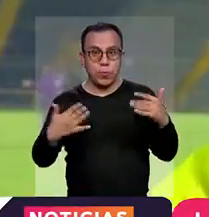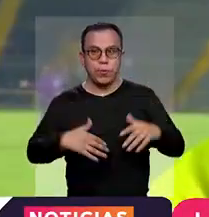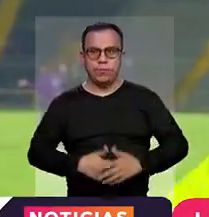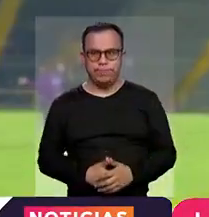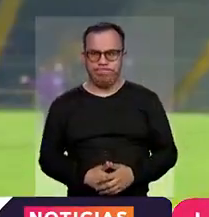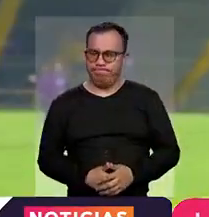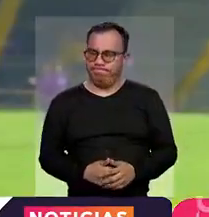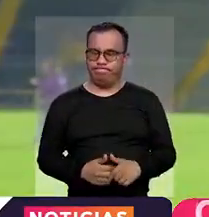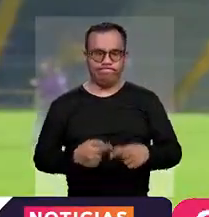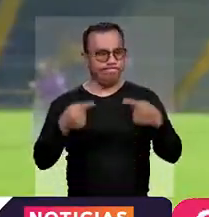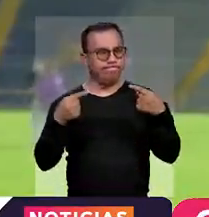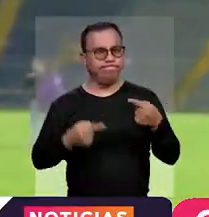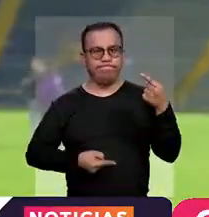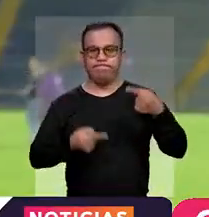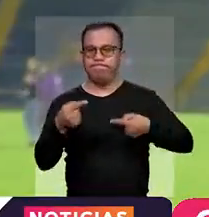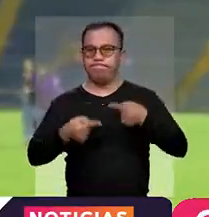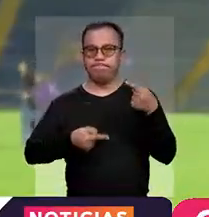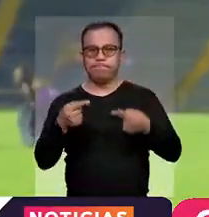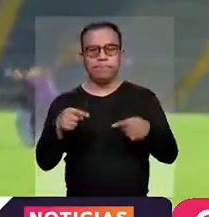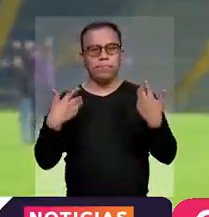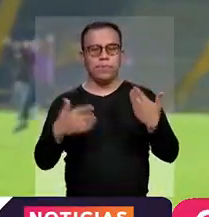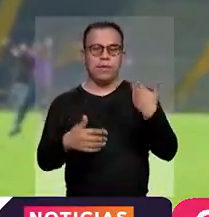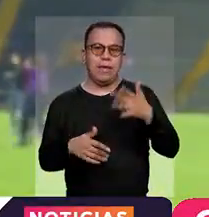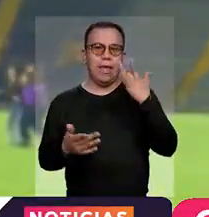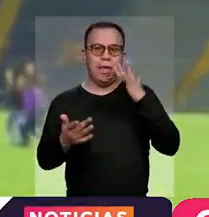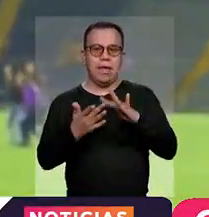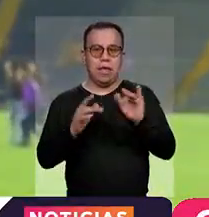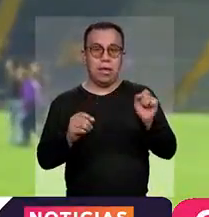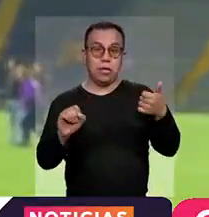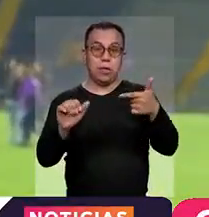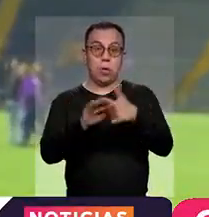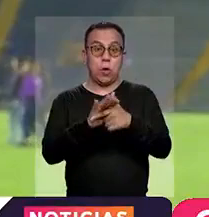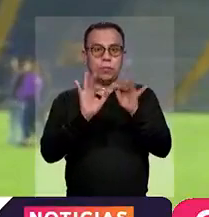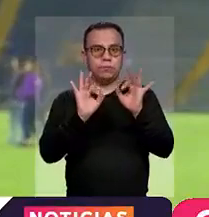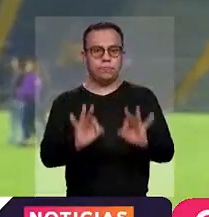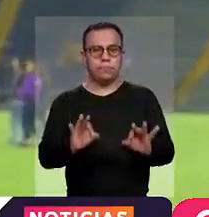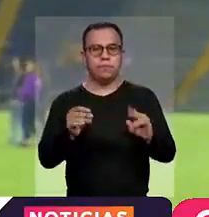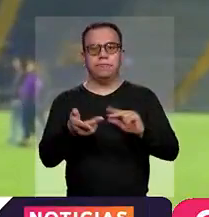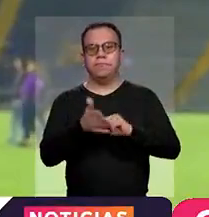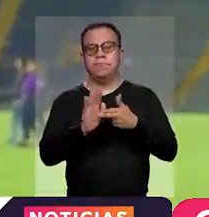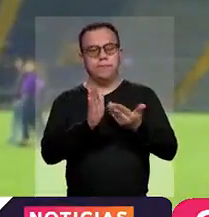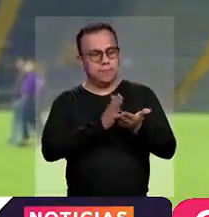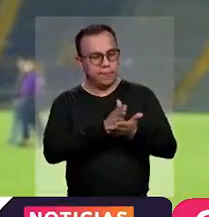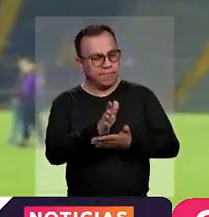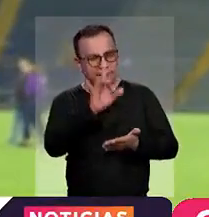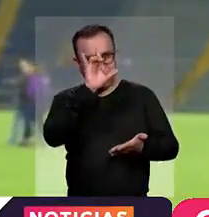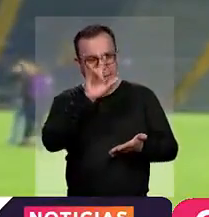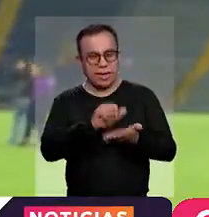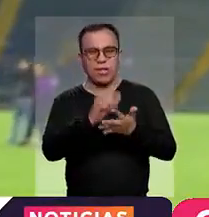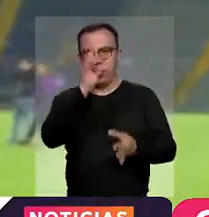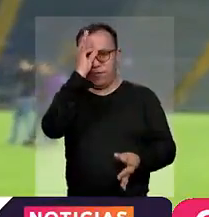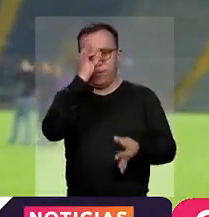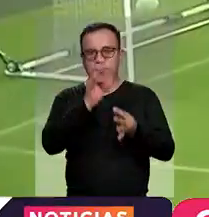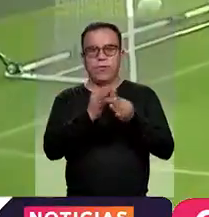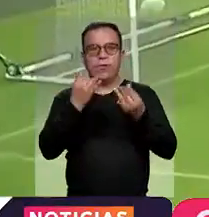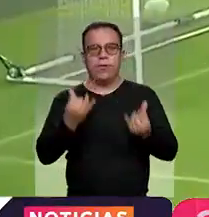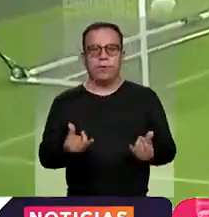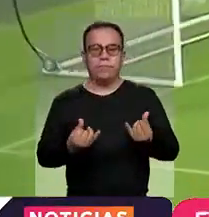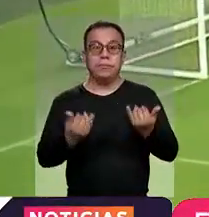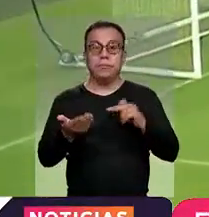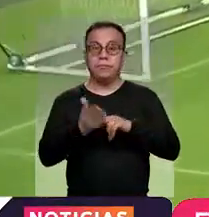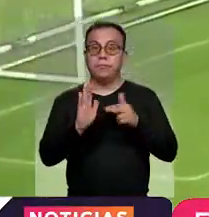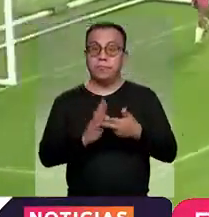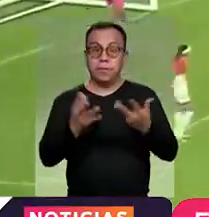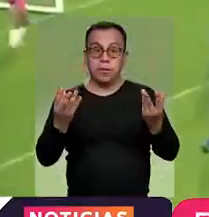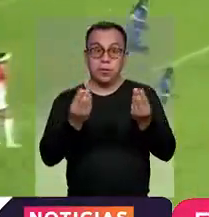partido estaba muy apretado y la bendición fue que llegó ese gol a ese minuto y ya y seguir creyendo seguir teniendo fe y cuidar nuestro cero el equipo